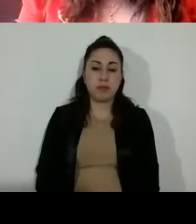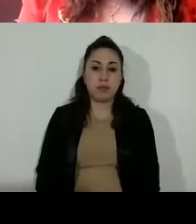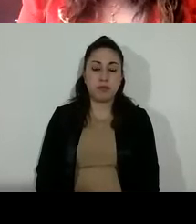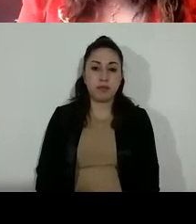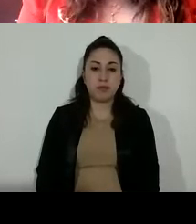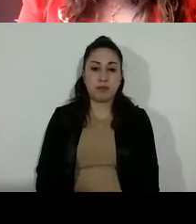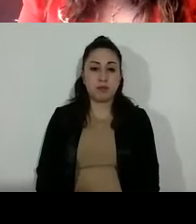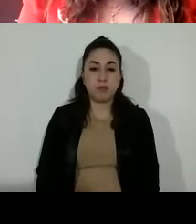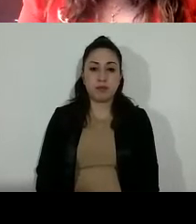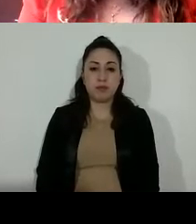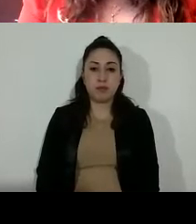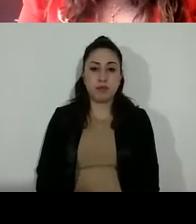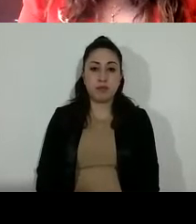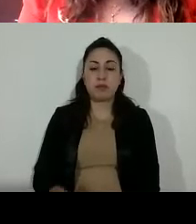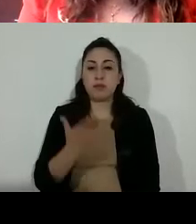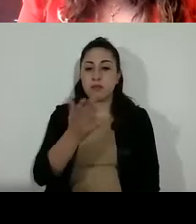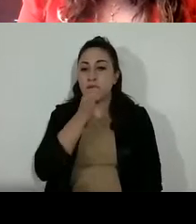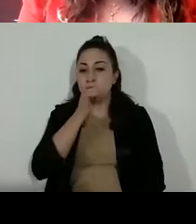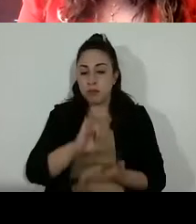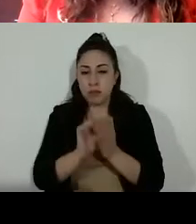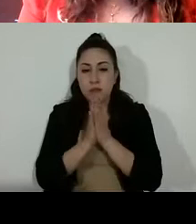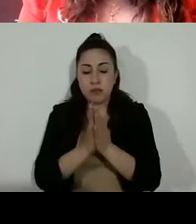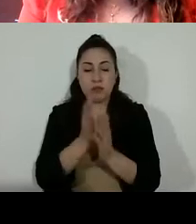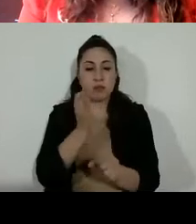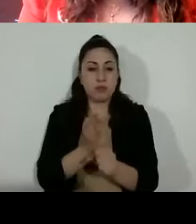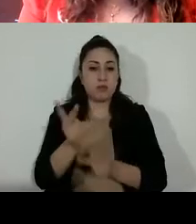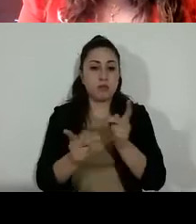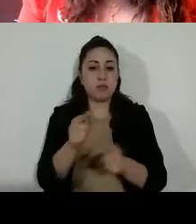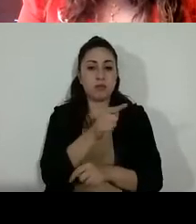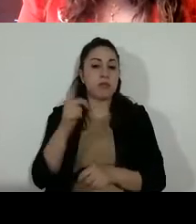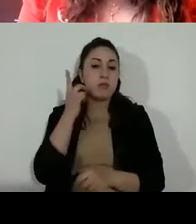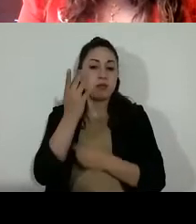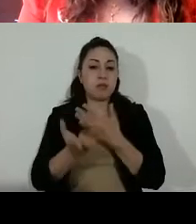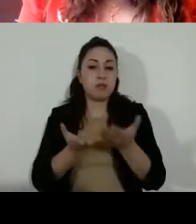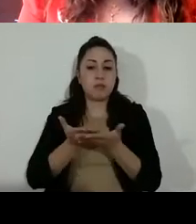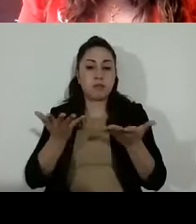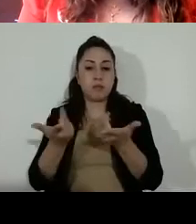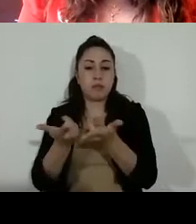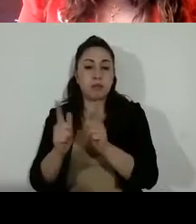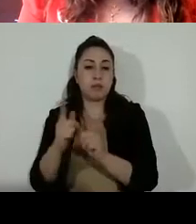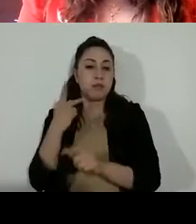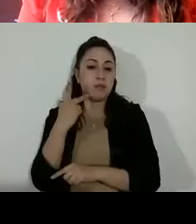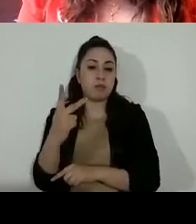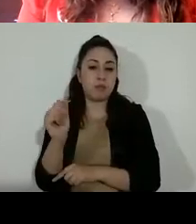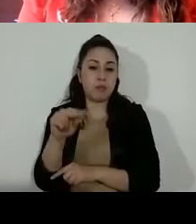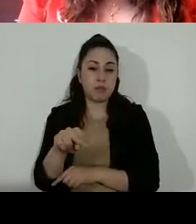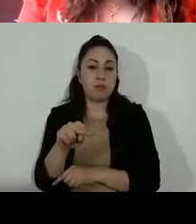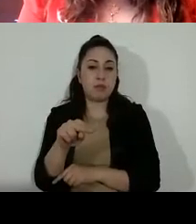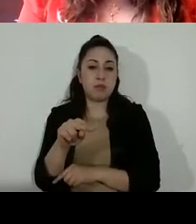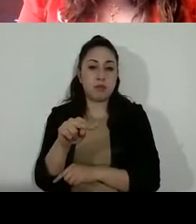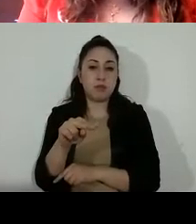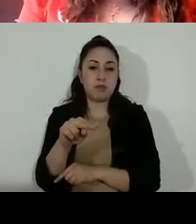secretaria, ¿puede someter a consideración la propuesta del grupo parlamentario del PAN y la primera de la